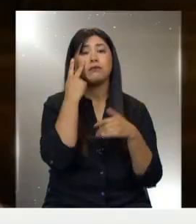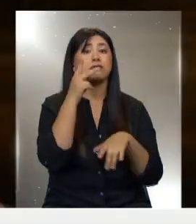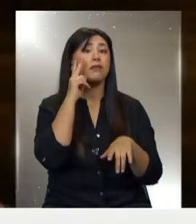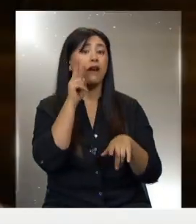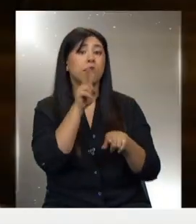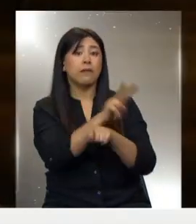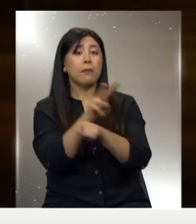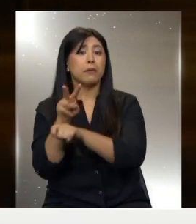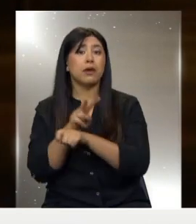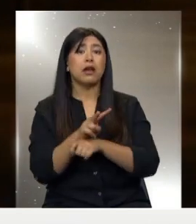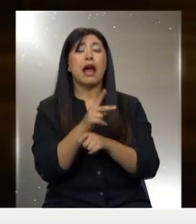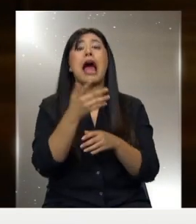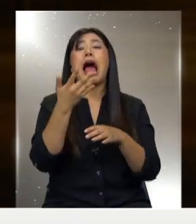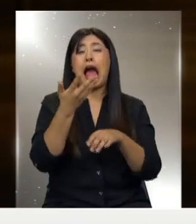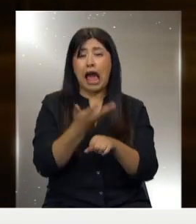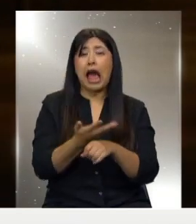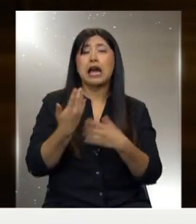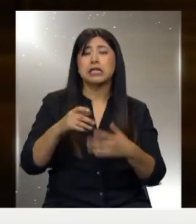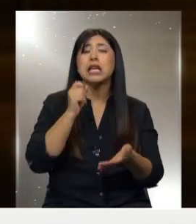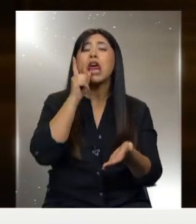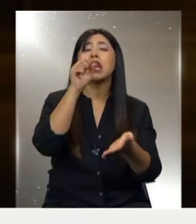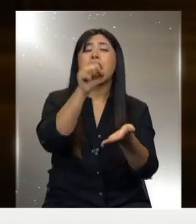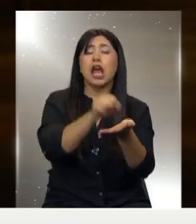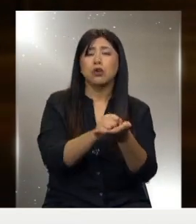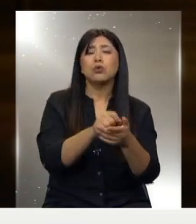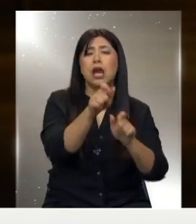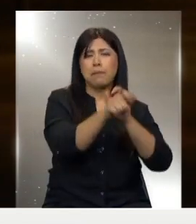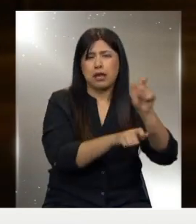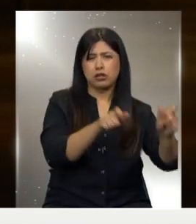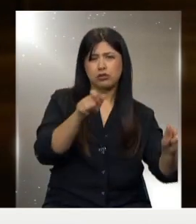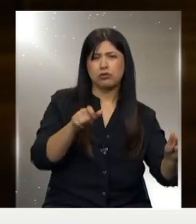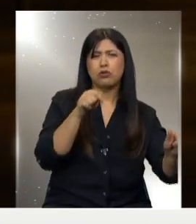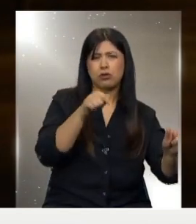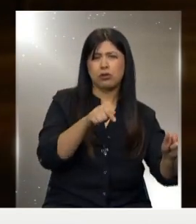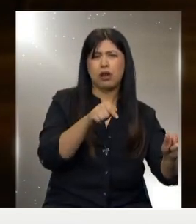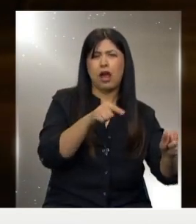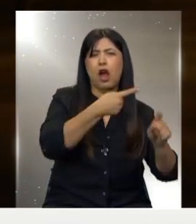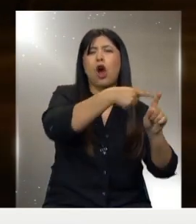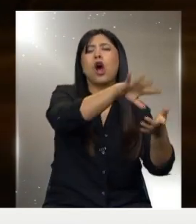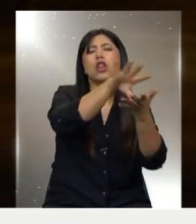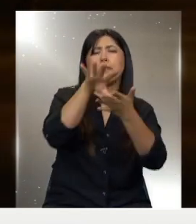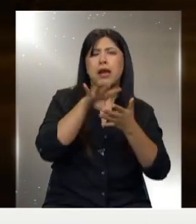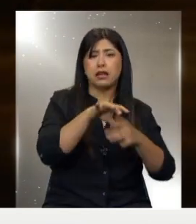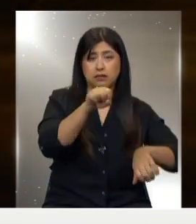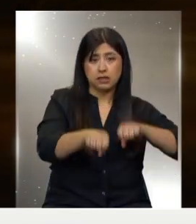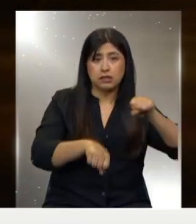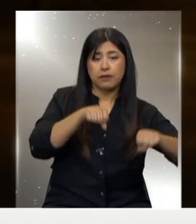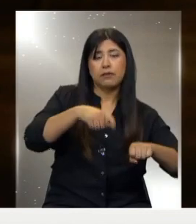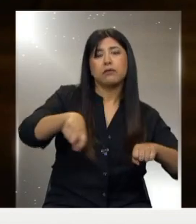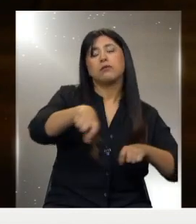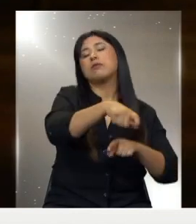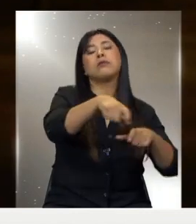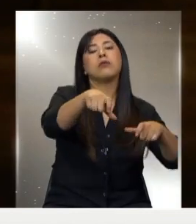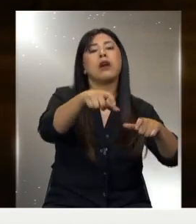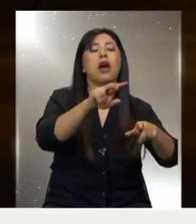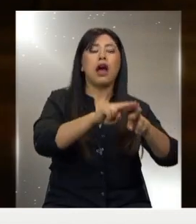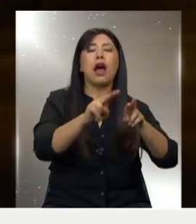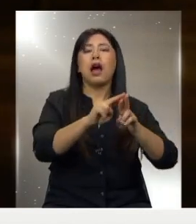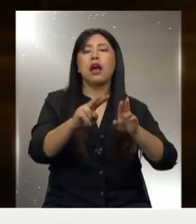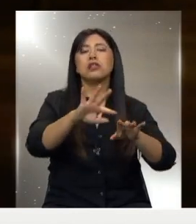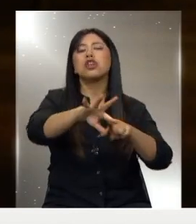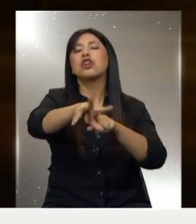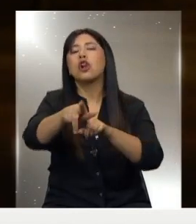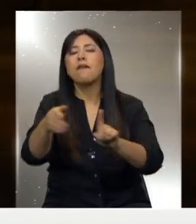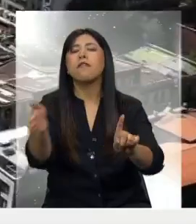existen denuncias anteriores de sujetos que se movilizan en bicicleta de nacionalidad extranjera que en este mismo sector han realizado robos con